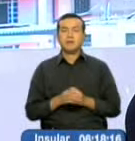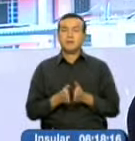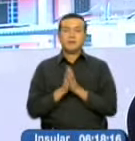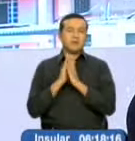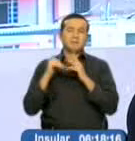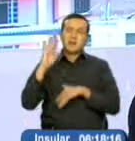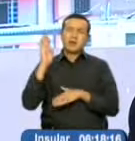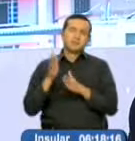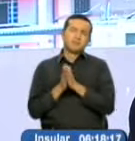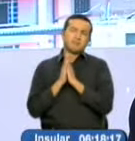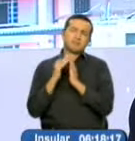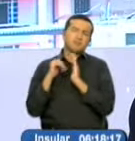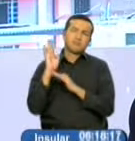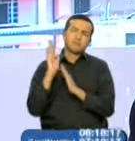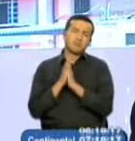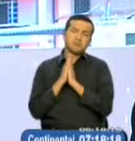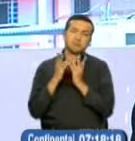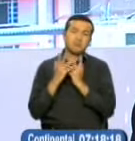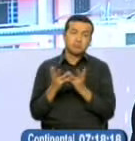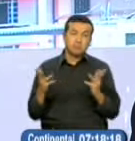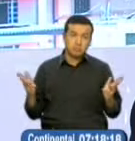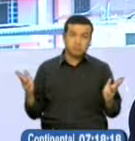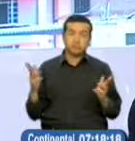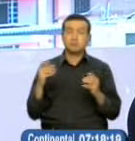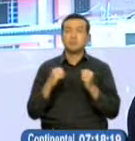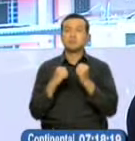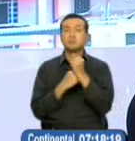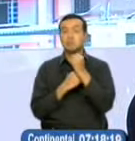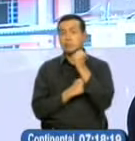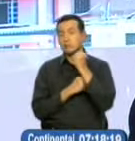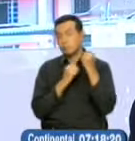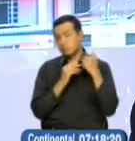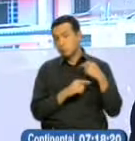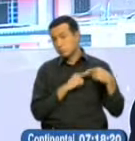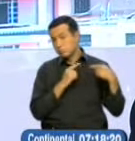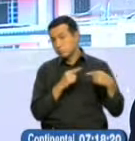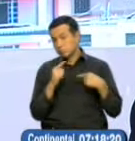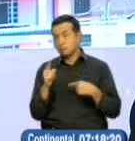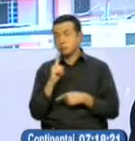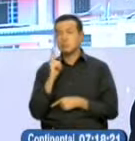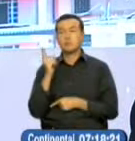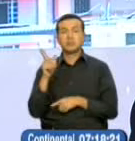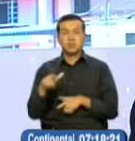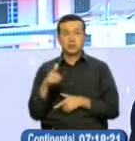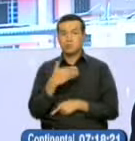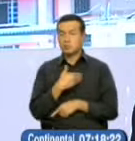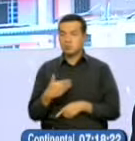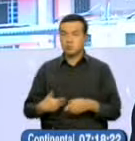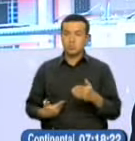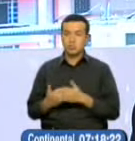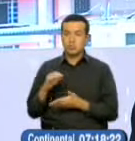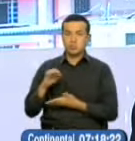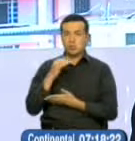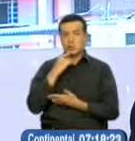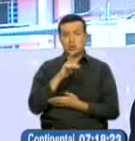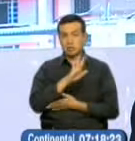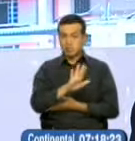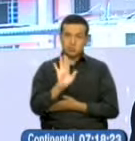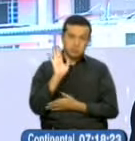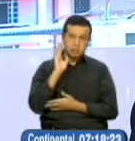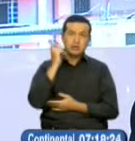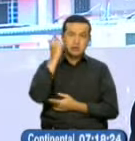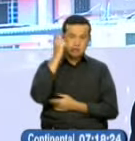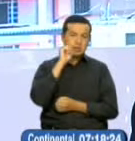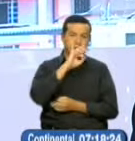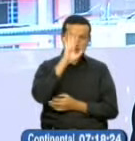peticiones, si queremos llamarlo de esa manera, es esa estabilidad. Y así lo ha manifestado el presidente electo. Él ha dicho, mire, yo